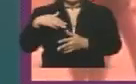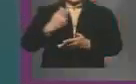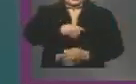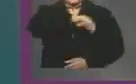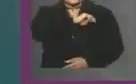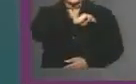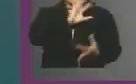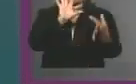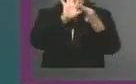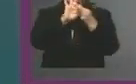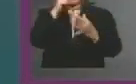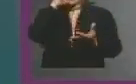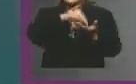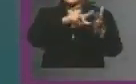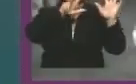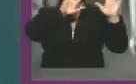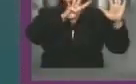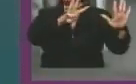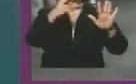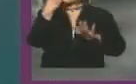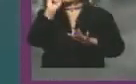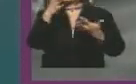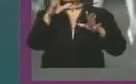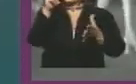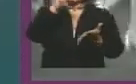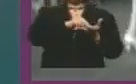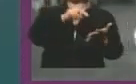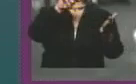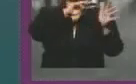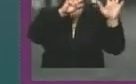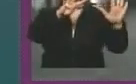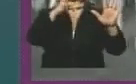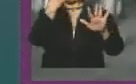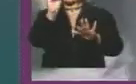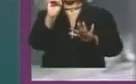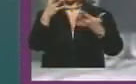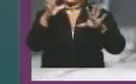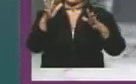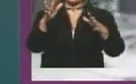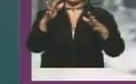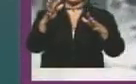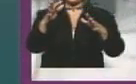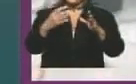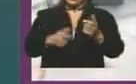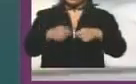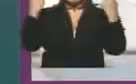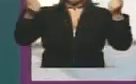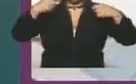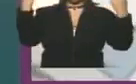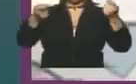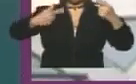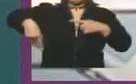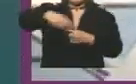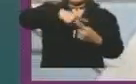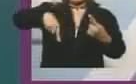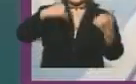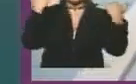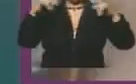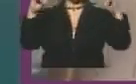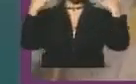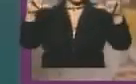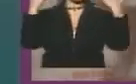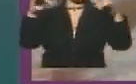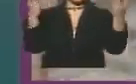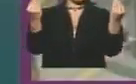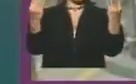tango español. Entre los años 1920 y 1940, este género fue muy popular en las retretas y